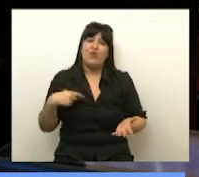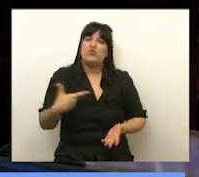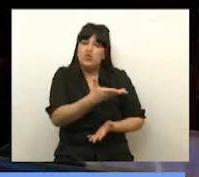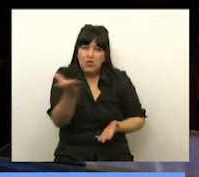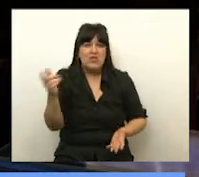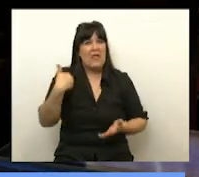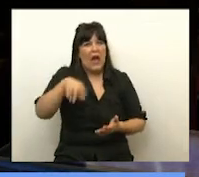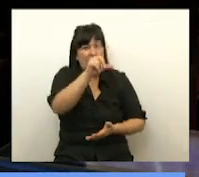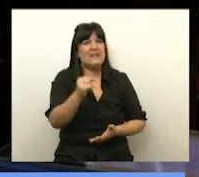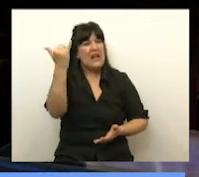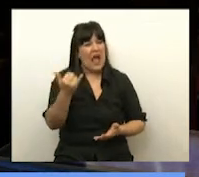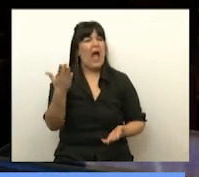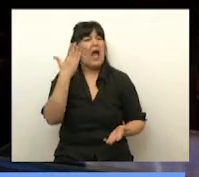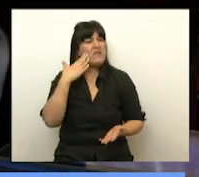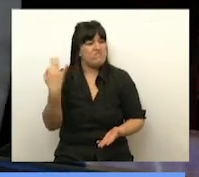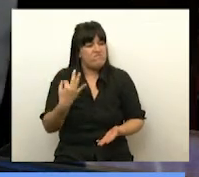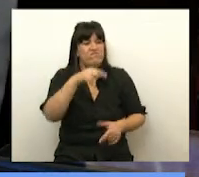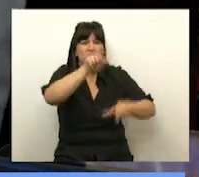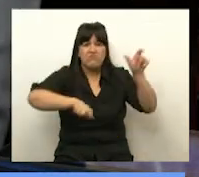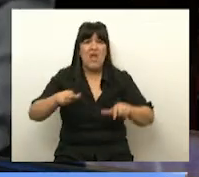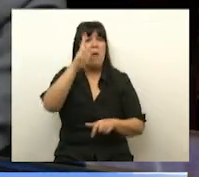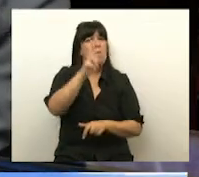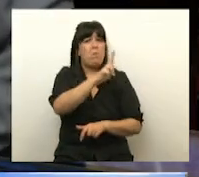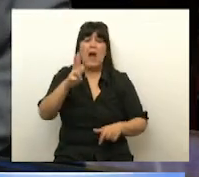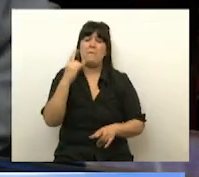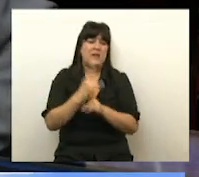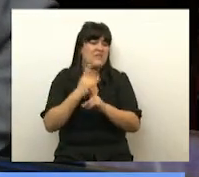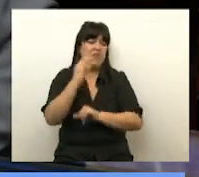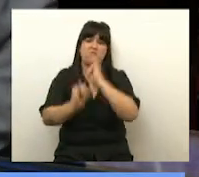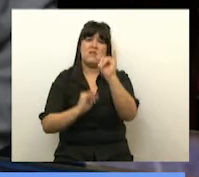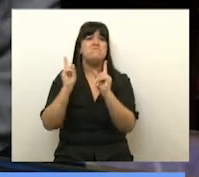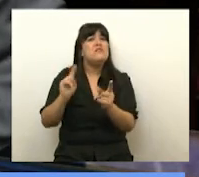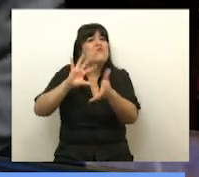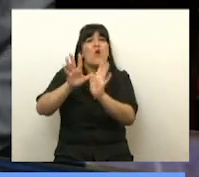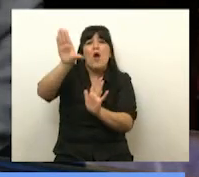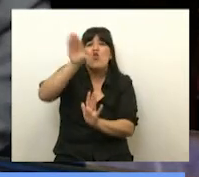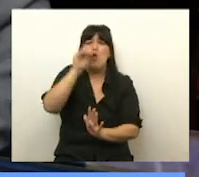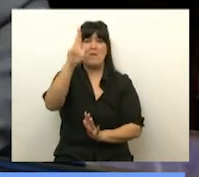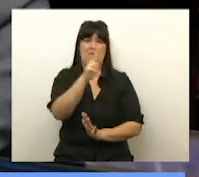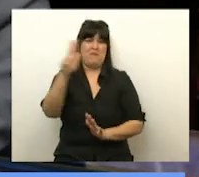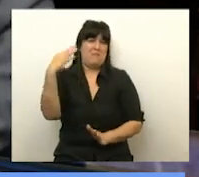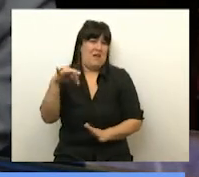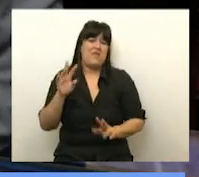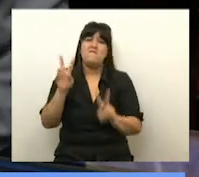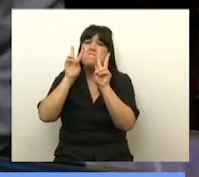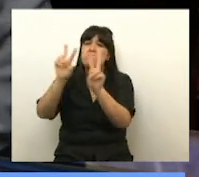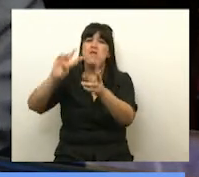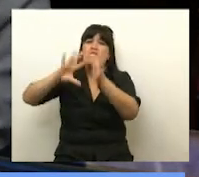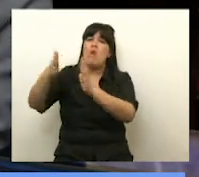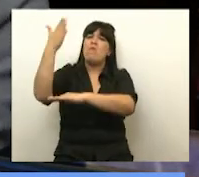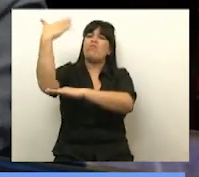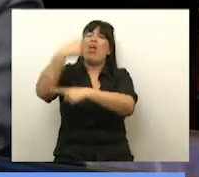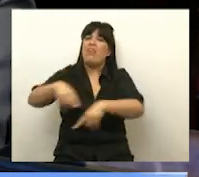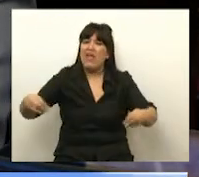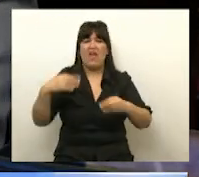humanismo. Tenemos un Papa que habla permanentemente de esto. Copiemos lo que dice el Papa, miremos lo que dice Francisco. Pongamos una cuota